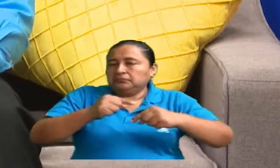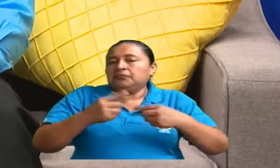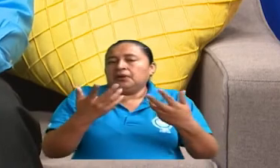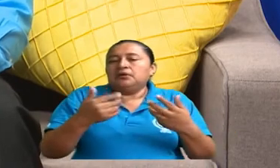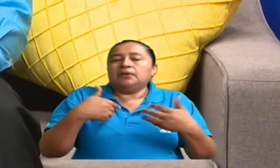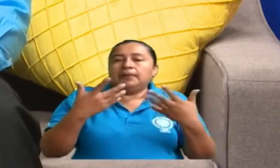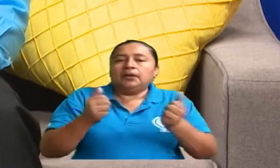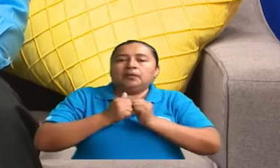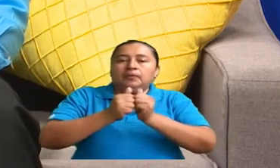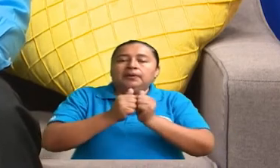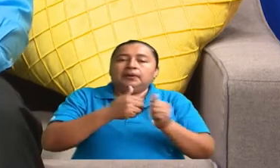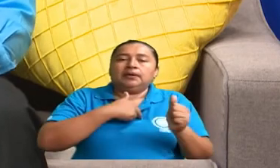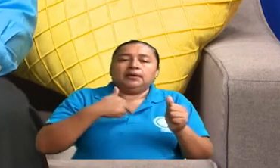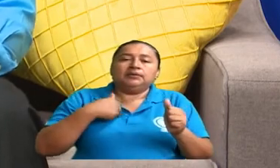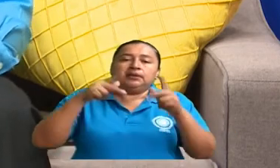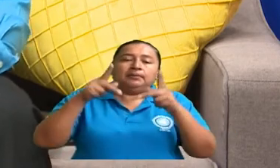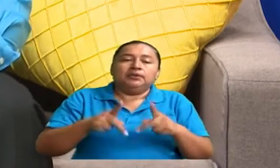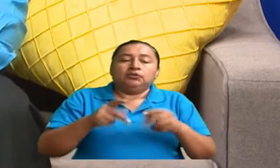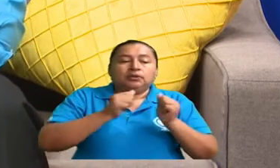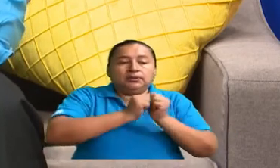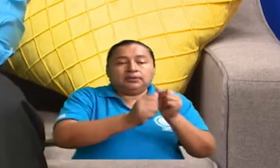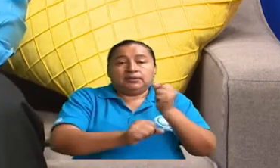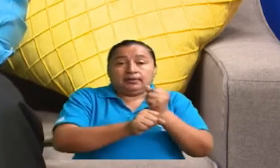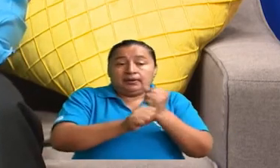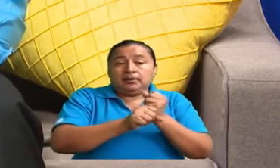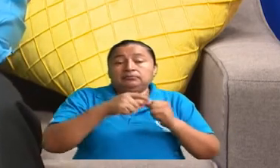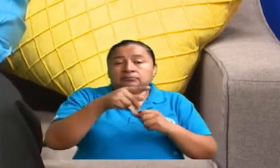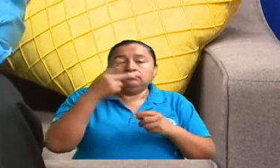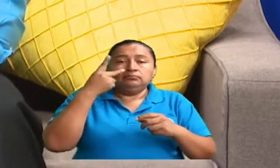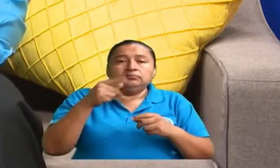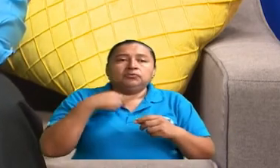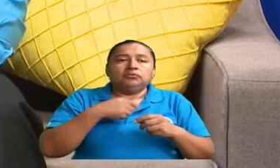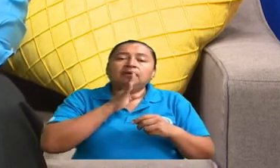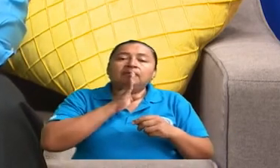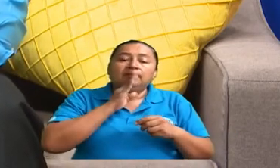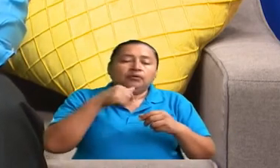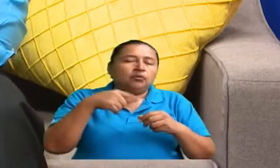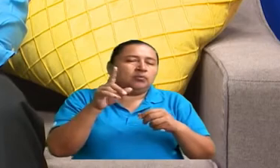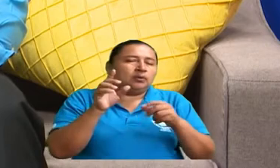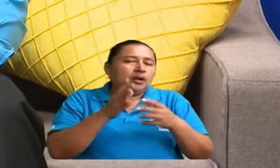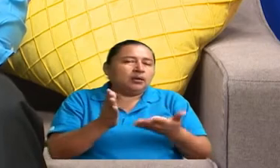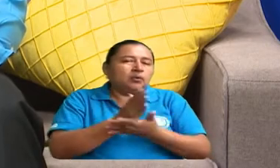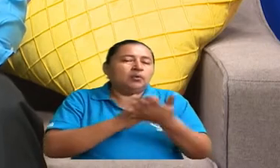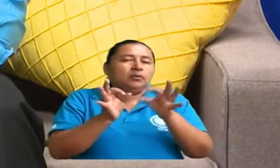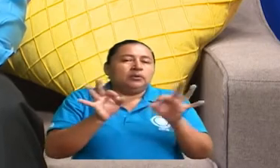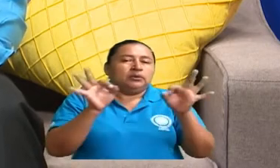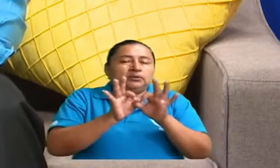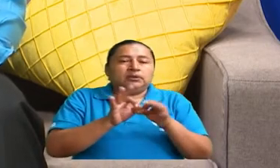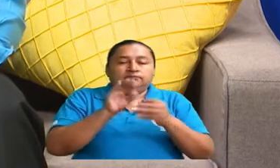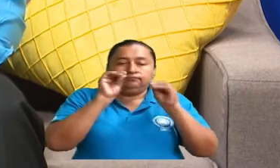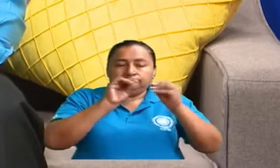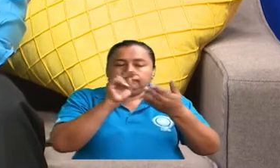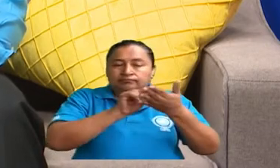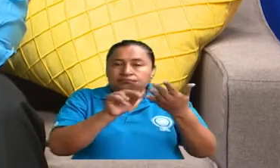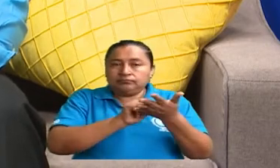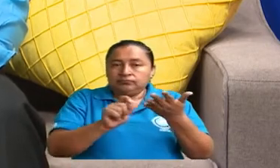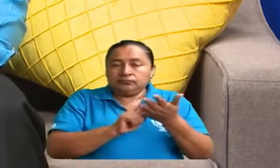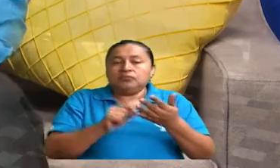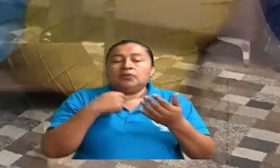ese acompañamiento que le brindan a los recicladores y a las recicladoras. Usted mencionaba un factor muy importante, alfabetización, acompañamientos